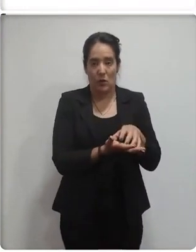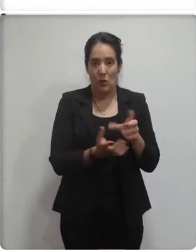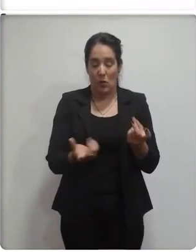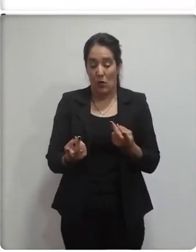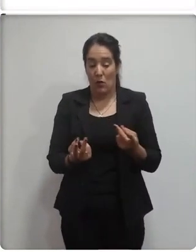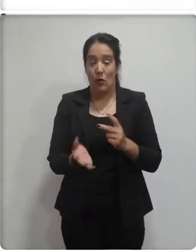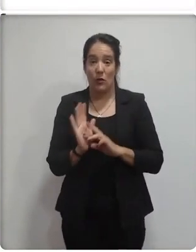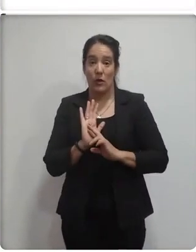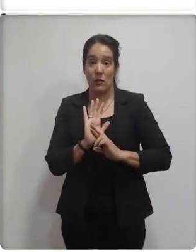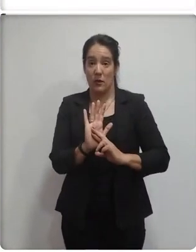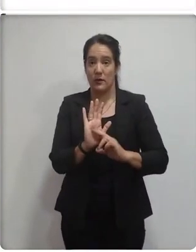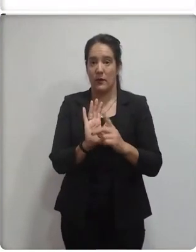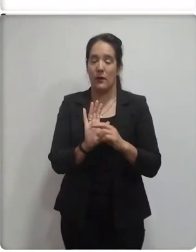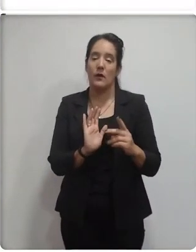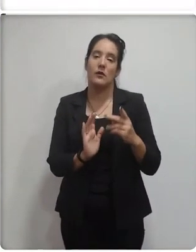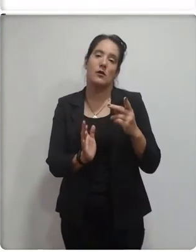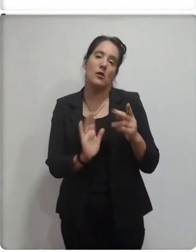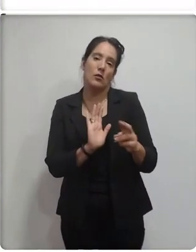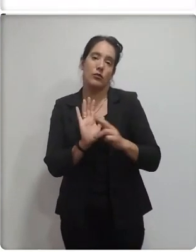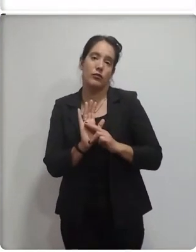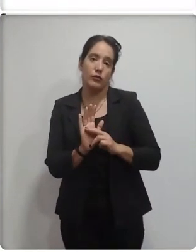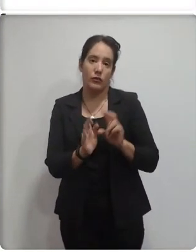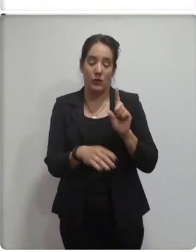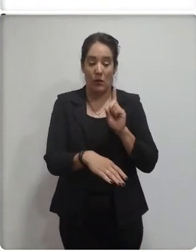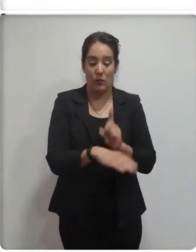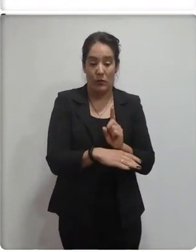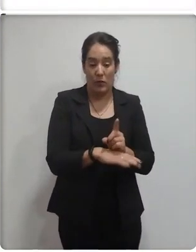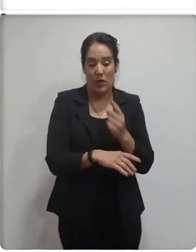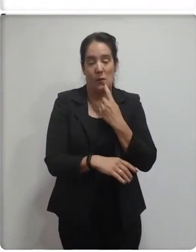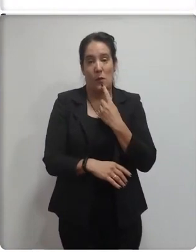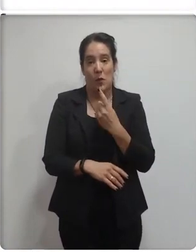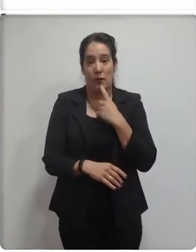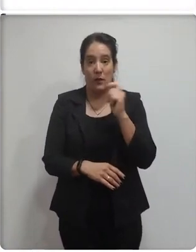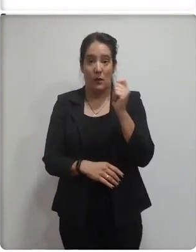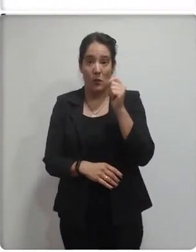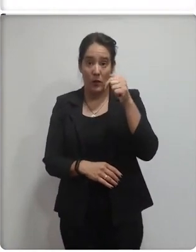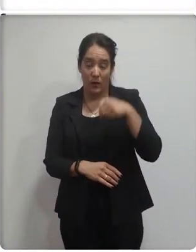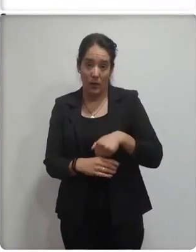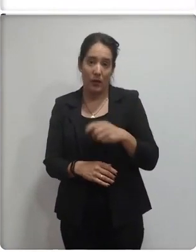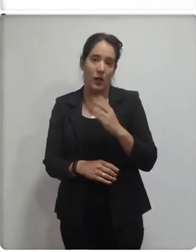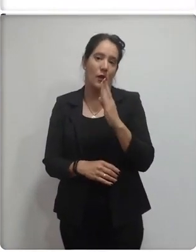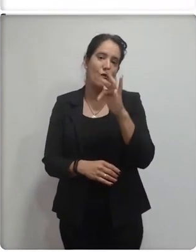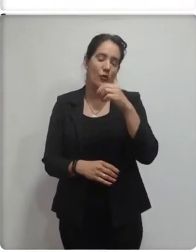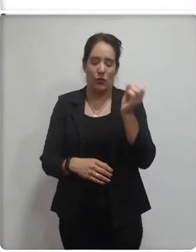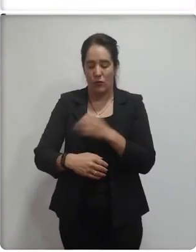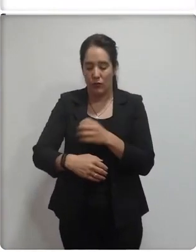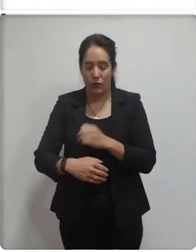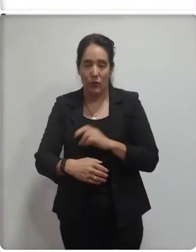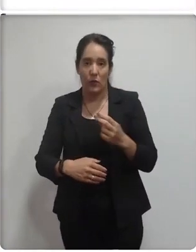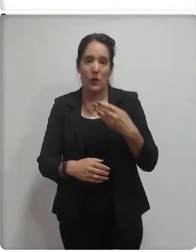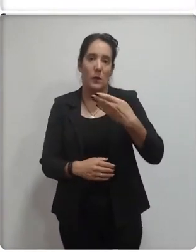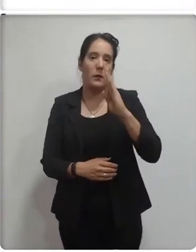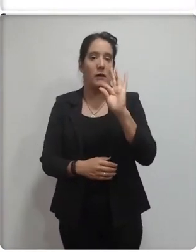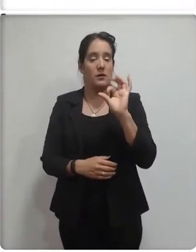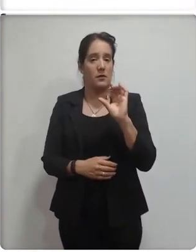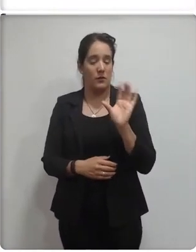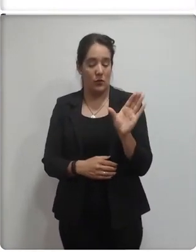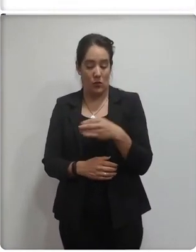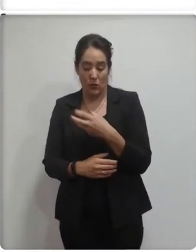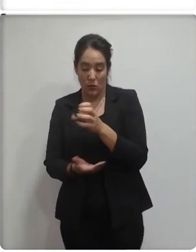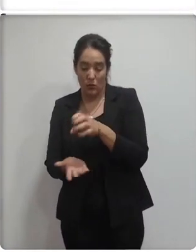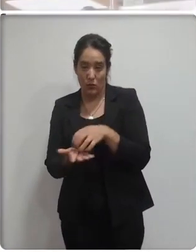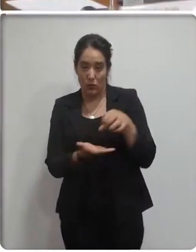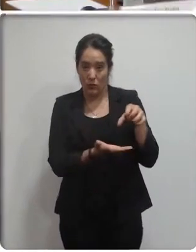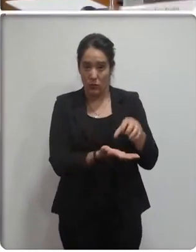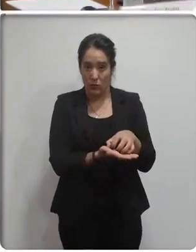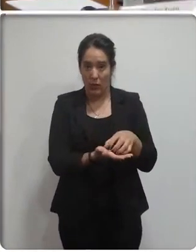representantes son de la Agencia de Monitoreo de Políticas Públicas, del Ministerio, del Fondo, del EPS y del IEX, tanto en el comité